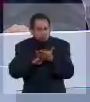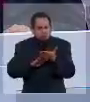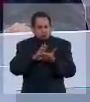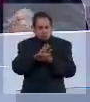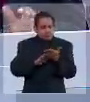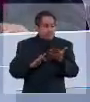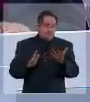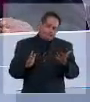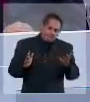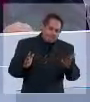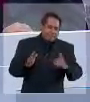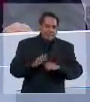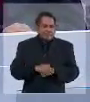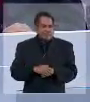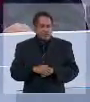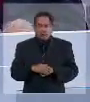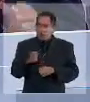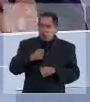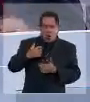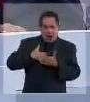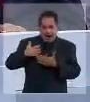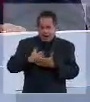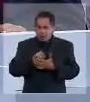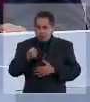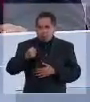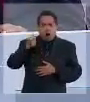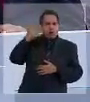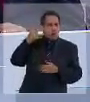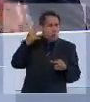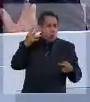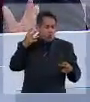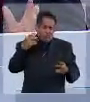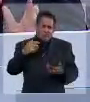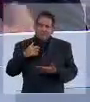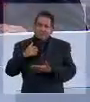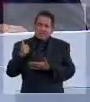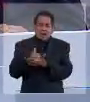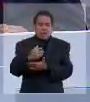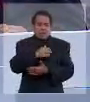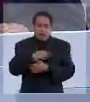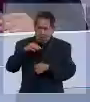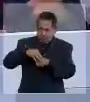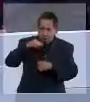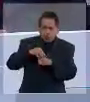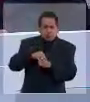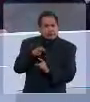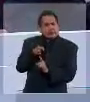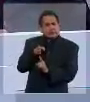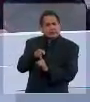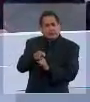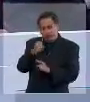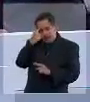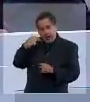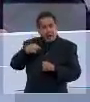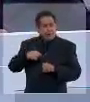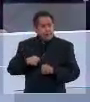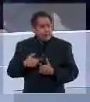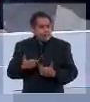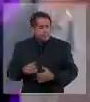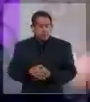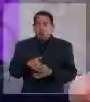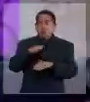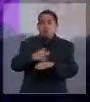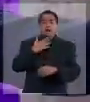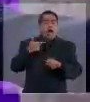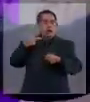estamos ahí 4-1 en la capital de la República en cuanto a intención de voto. Y en cuanto a que van a bajar el precio de la gasolina, si